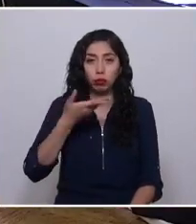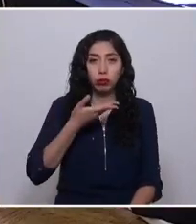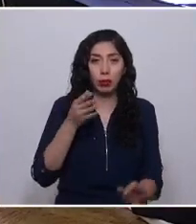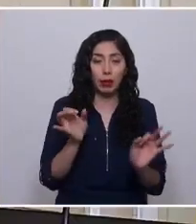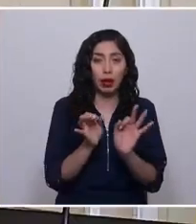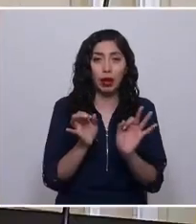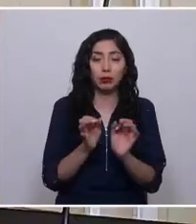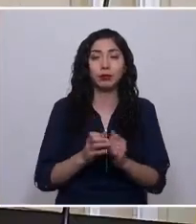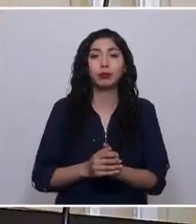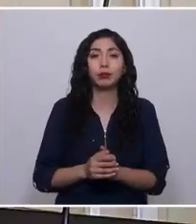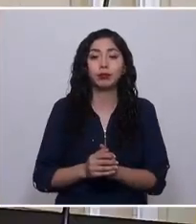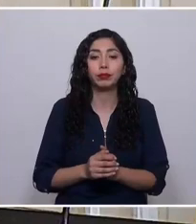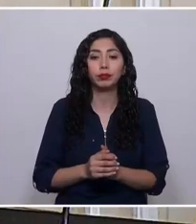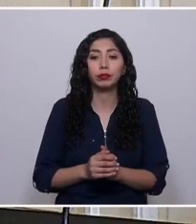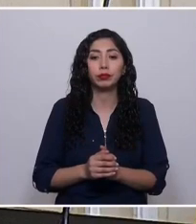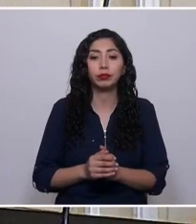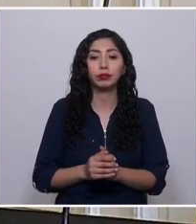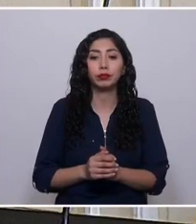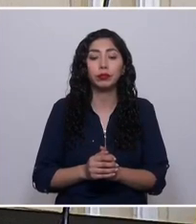Don John,